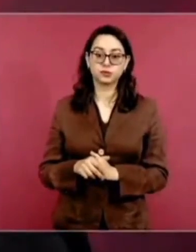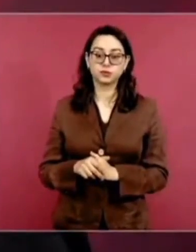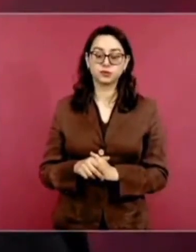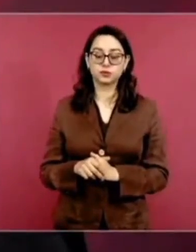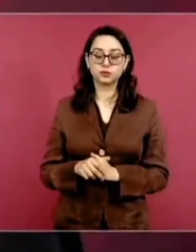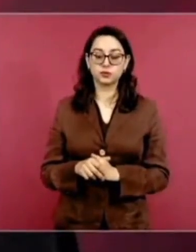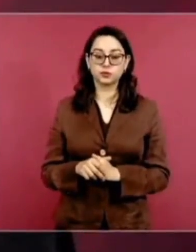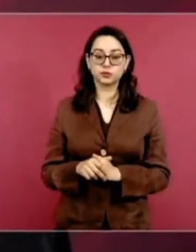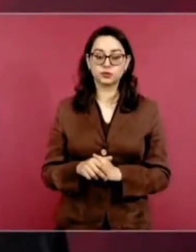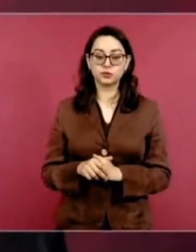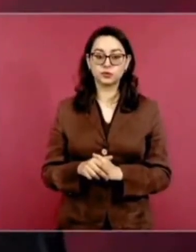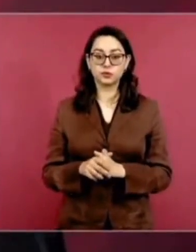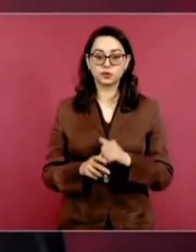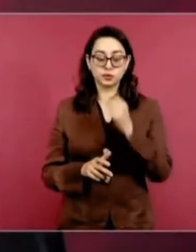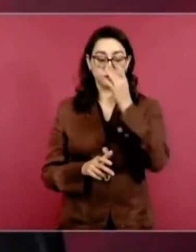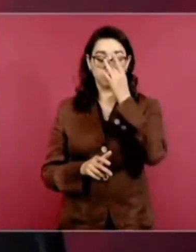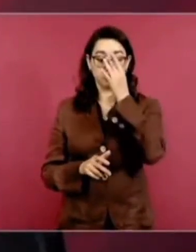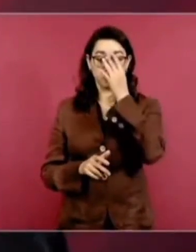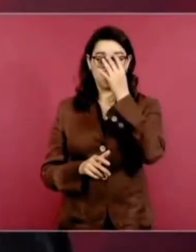unos